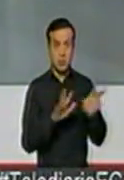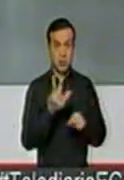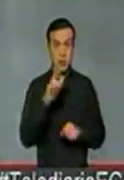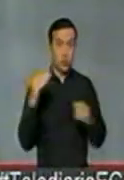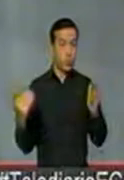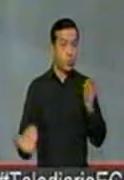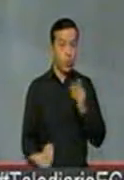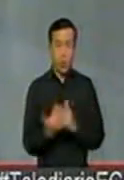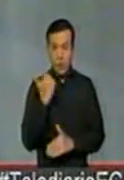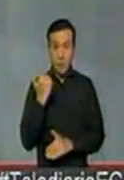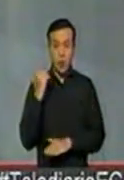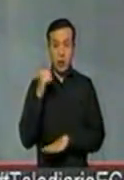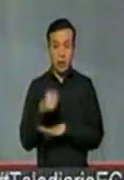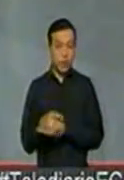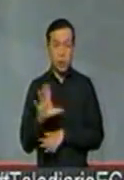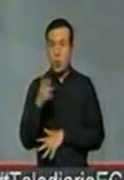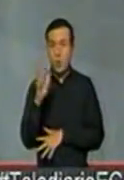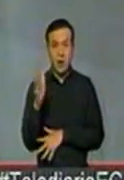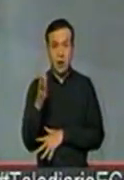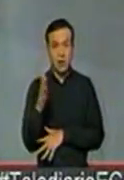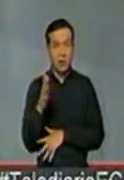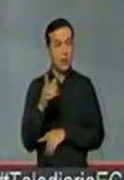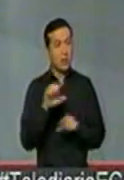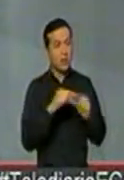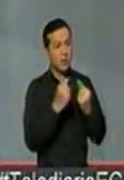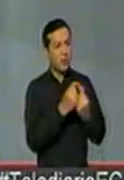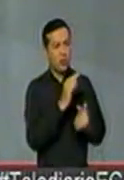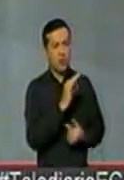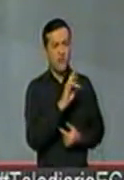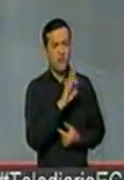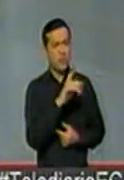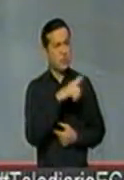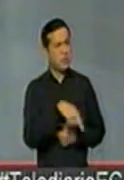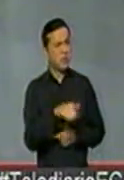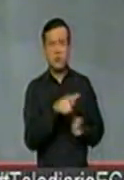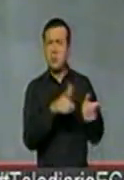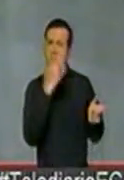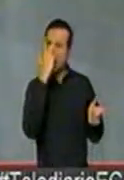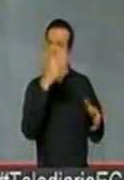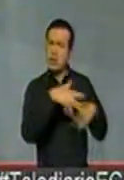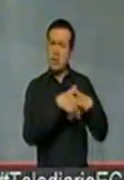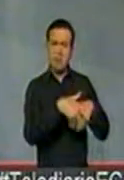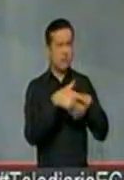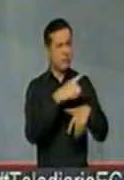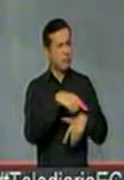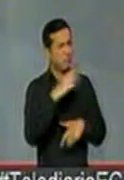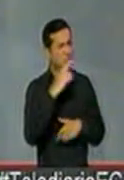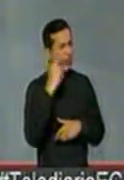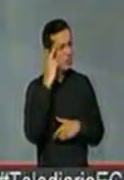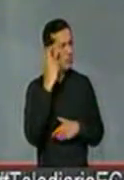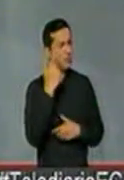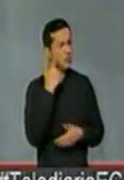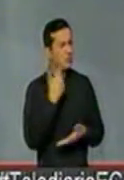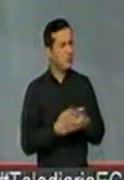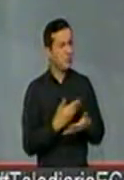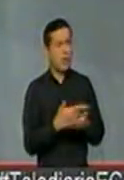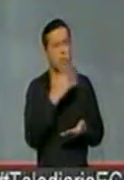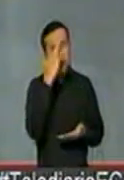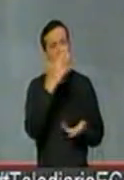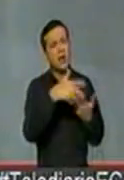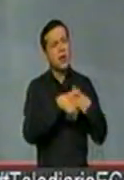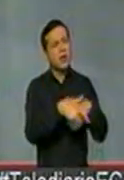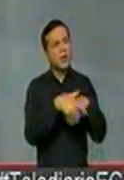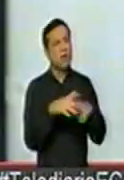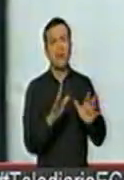883. Este es un anuncio de manifestación. Manifestaciones o de paralización sin lógica, sin sustento alguno, un por